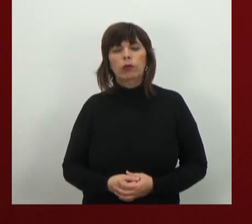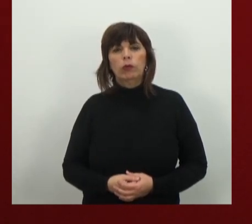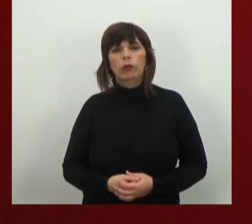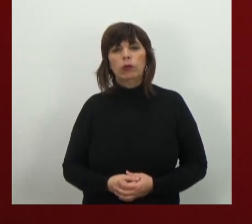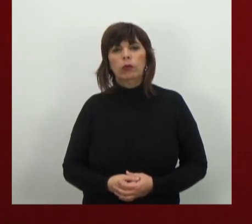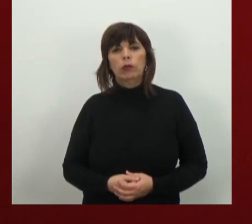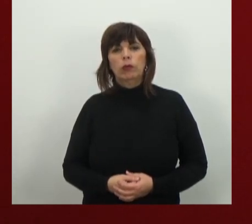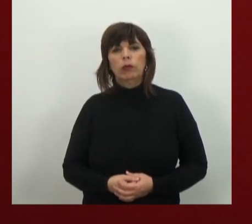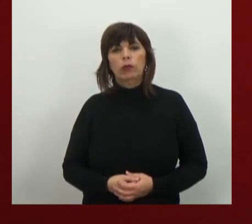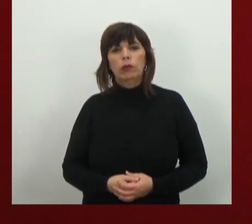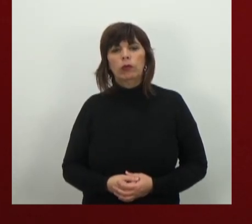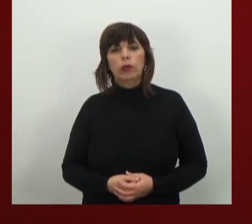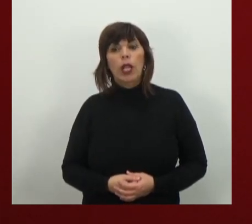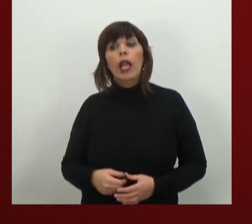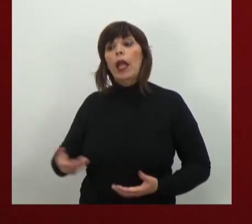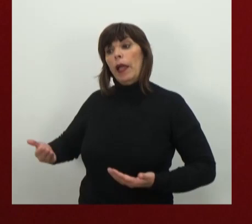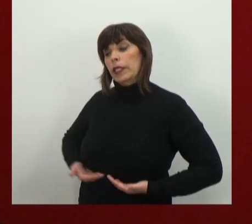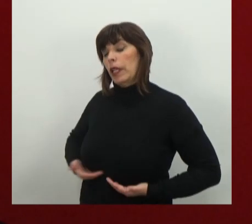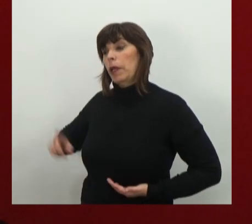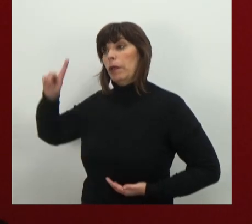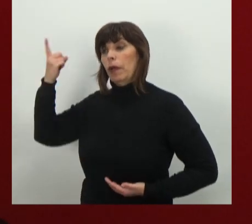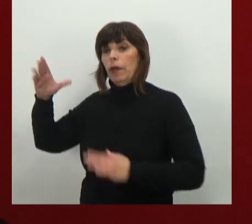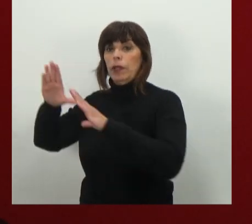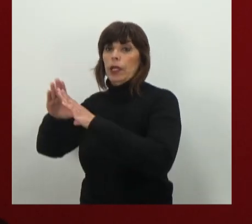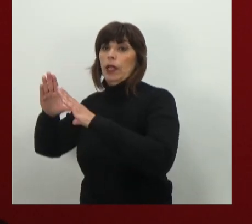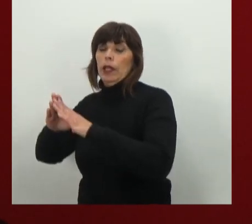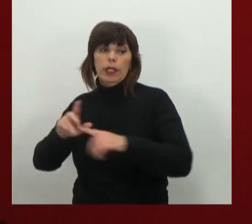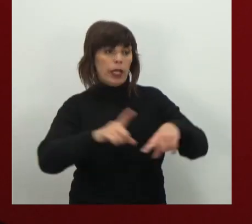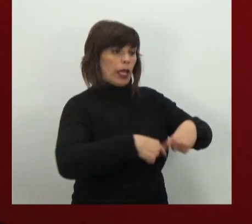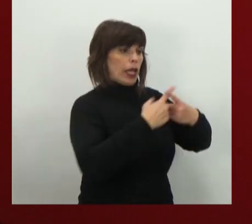es más importante que la propia familia.